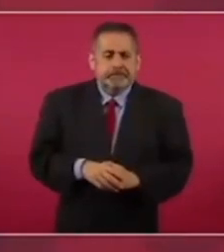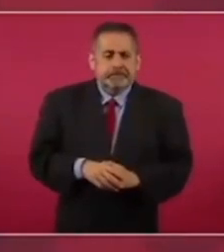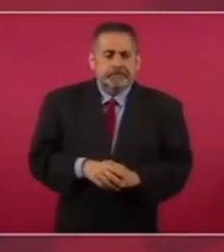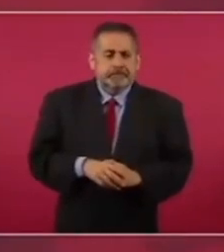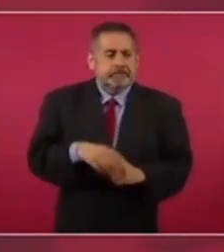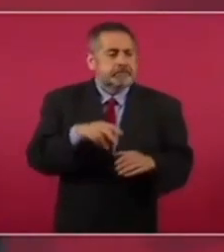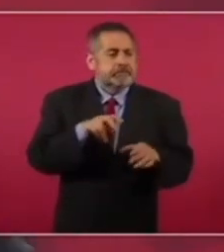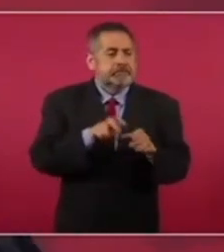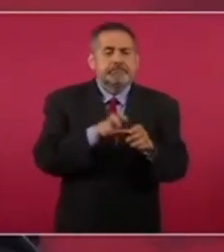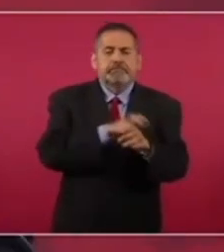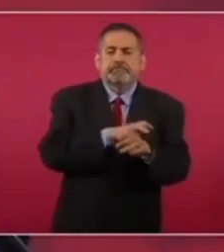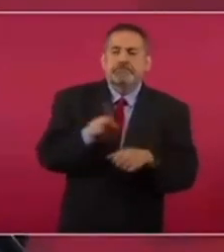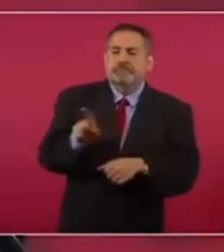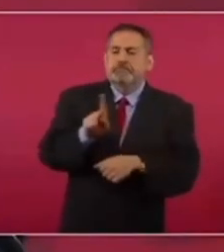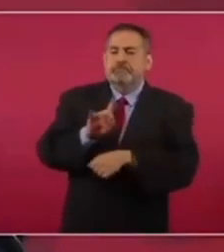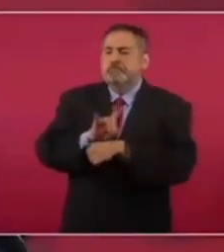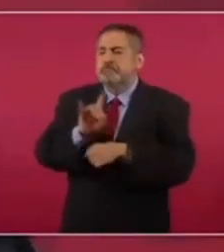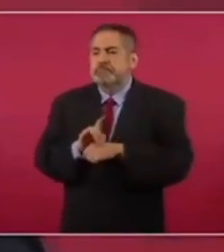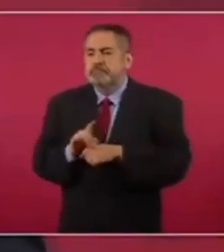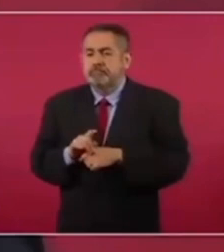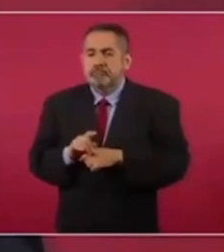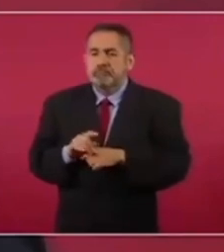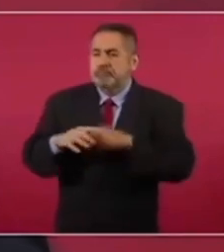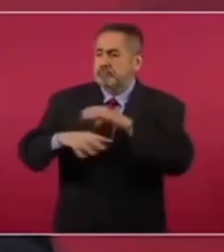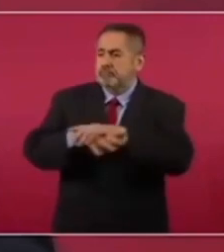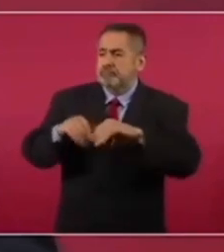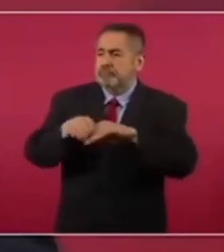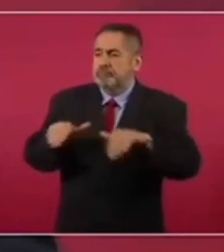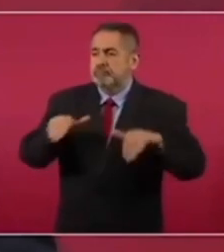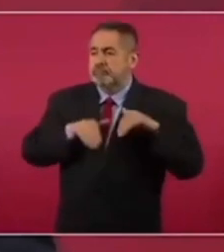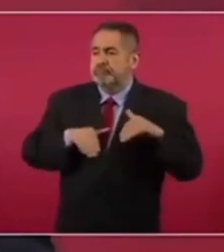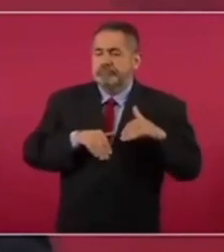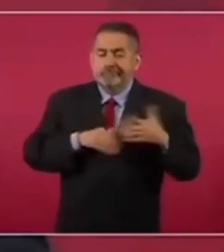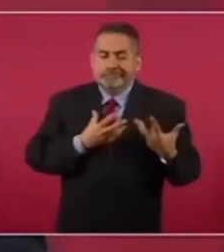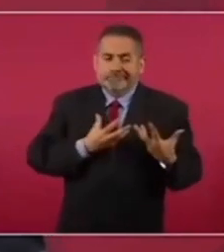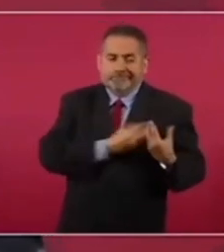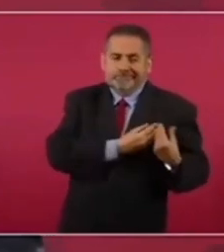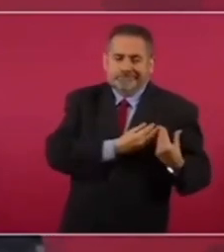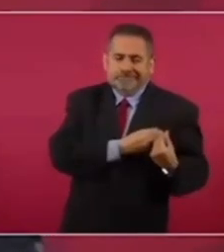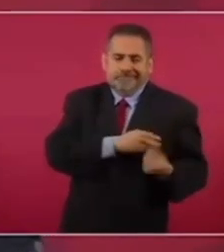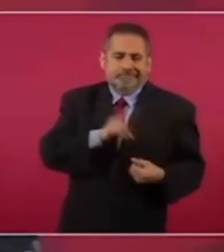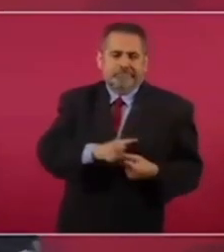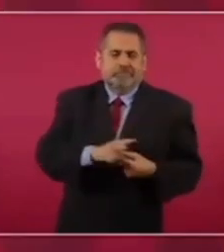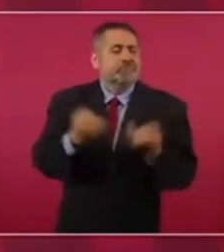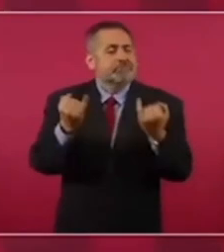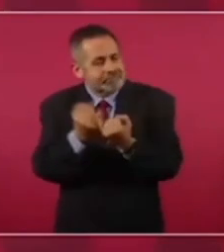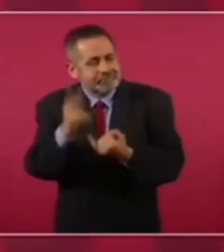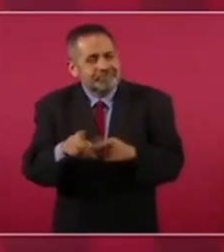fue un simulador, igual que Carmen Aristegui.